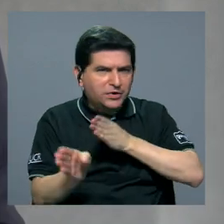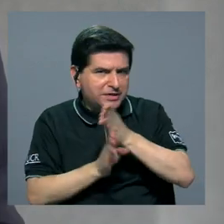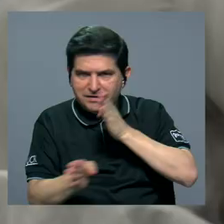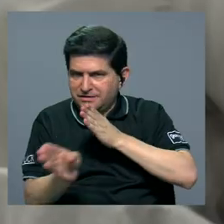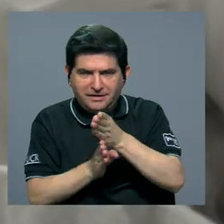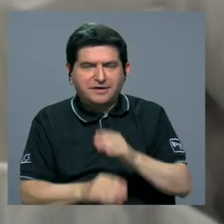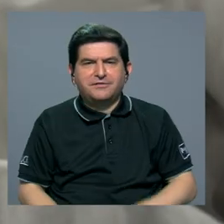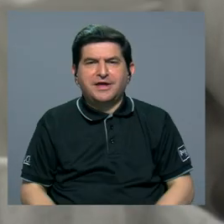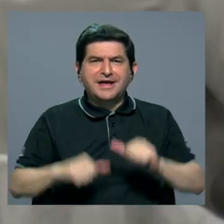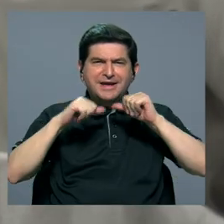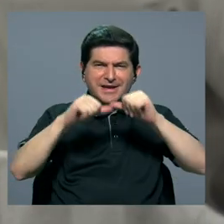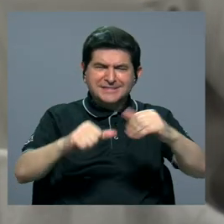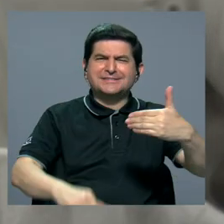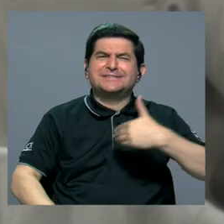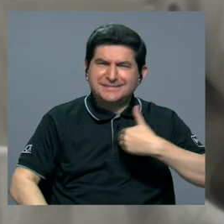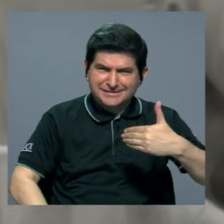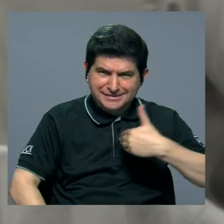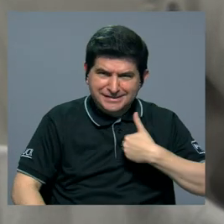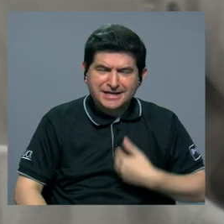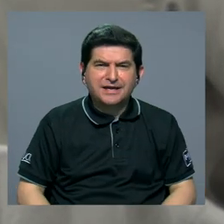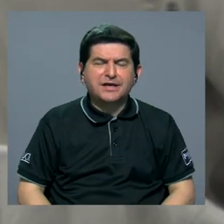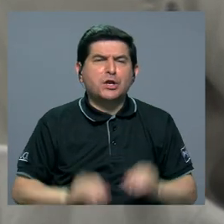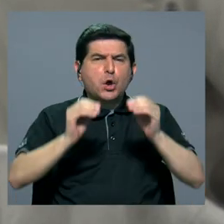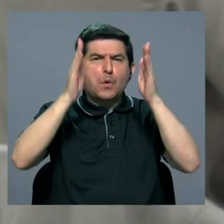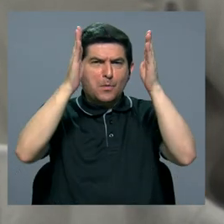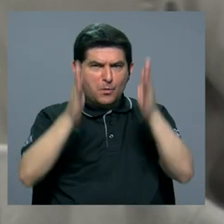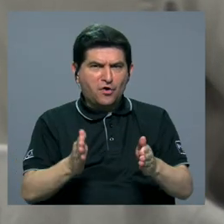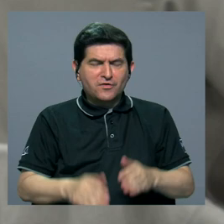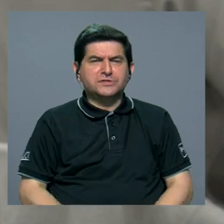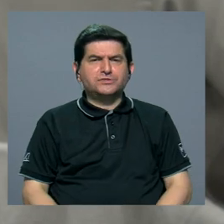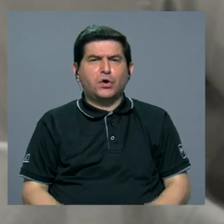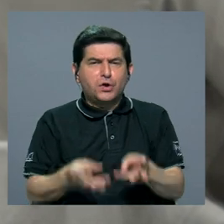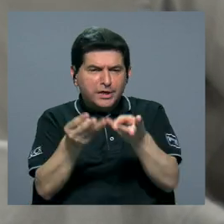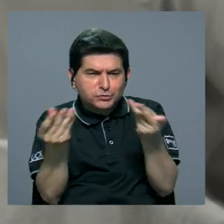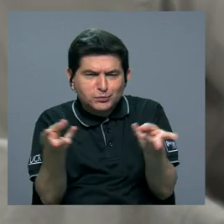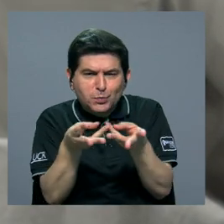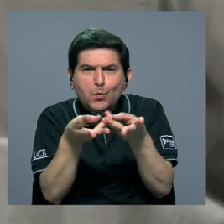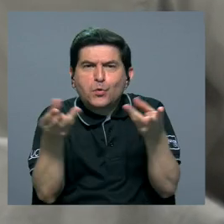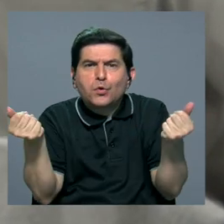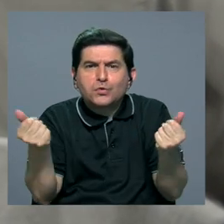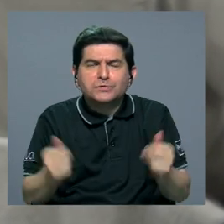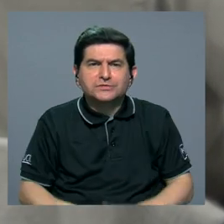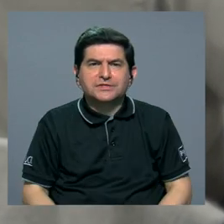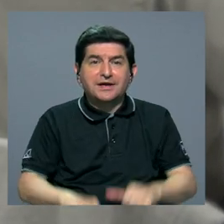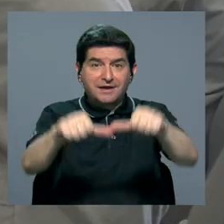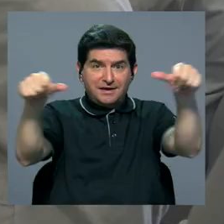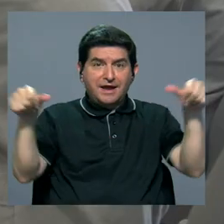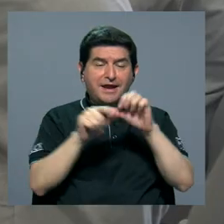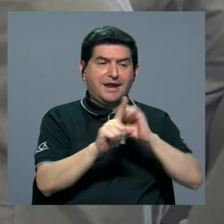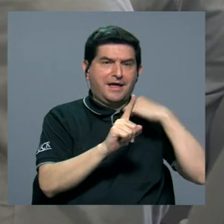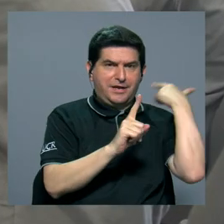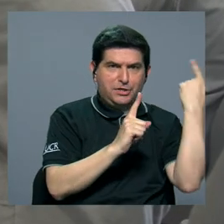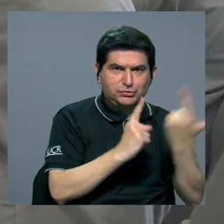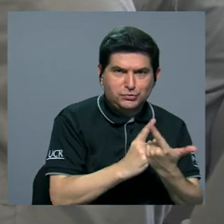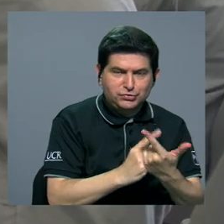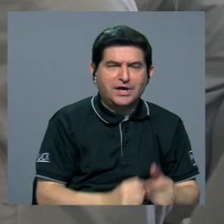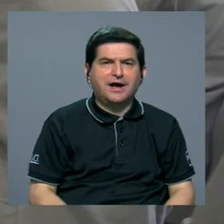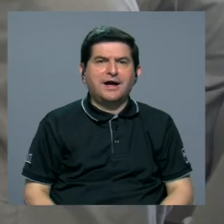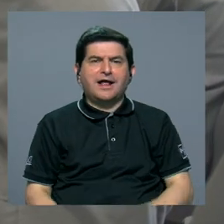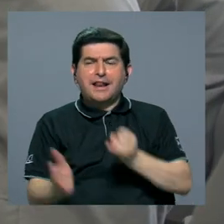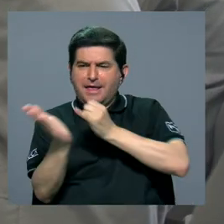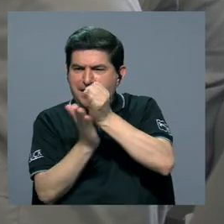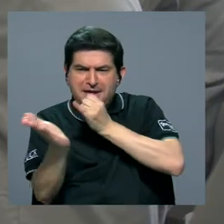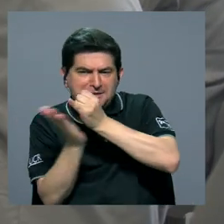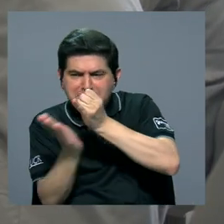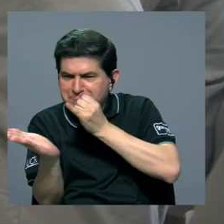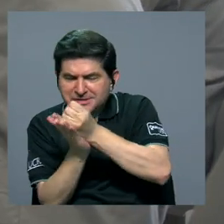carrera. Seguir contando con docentes que producen en el ámbito social, en el